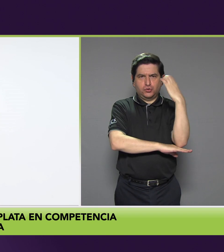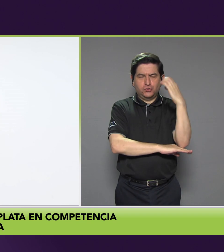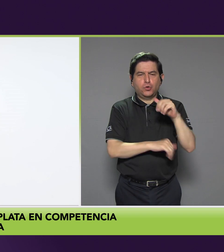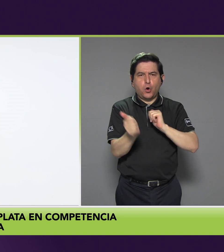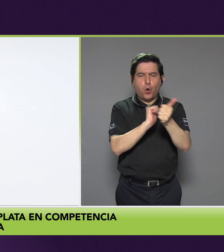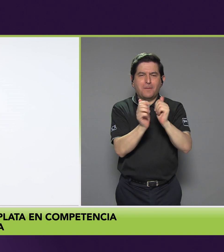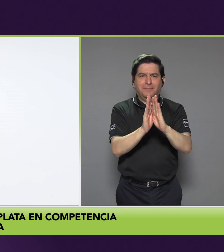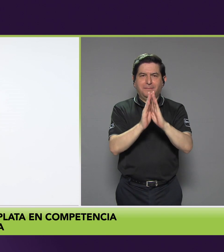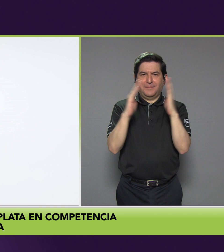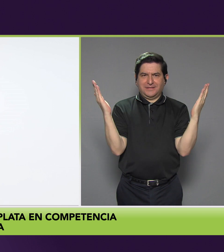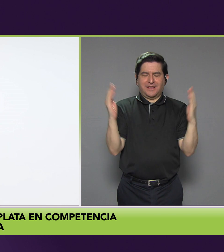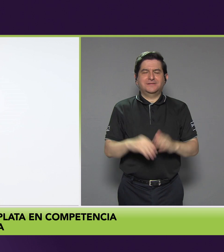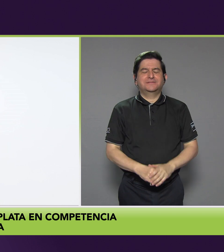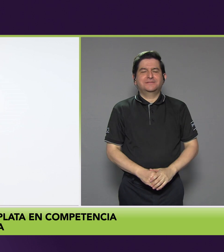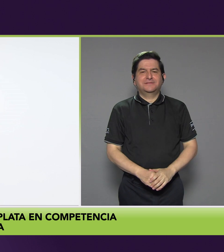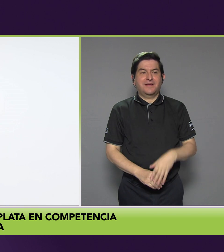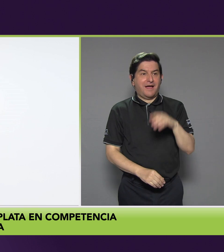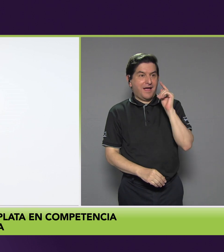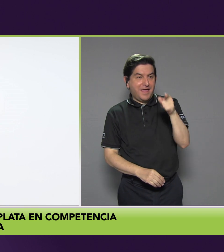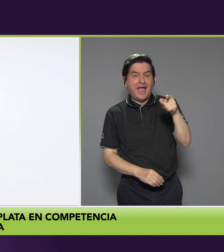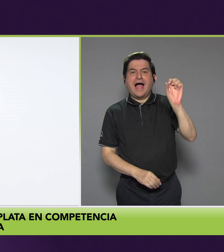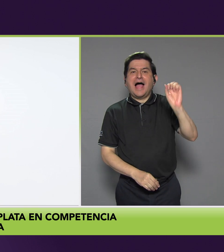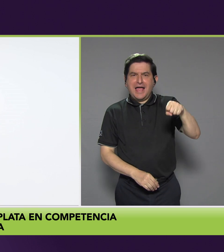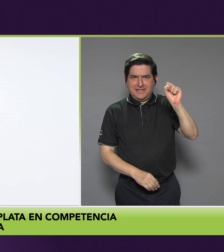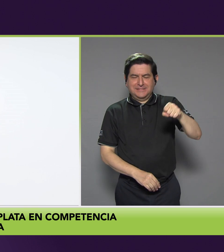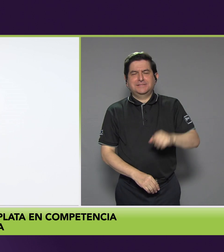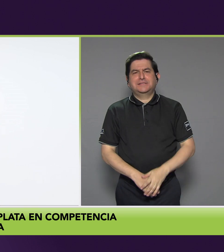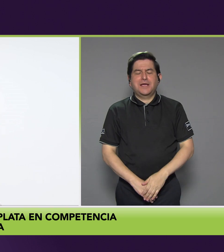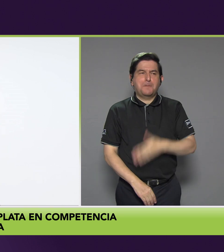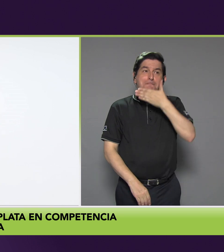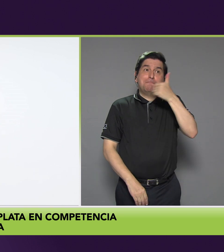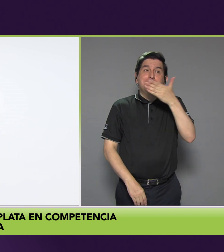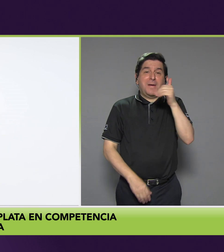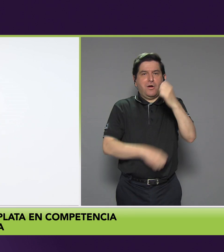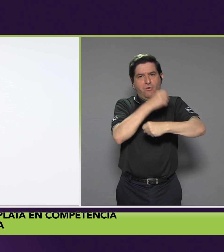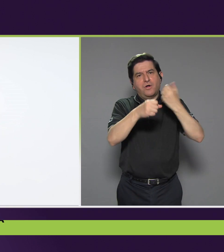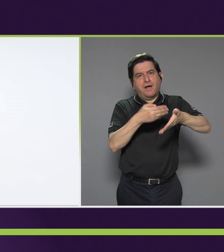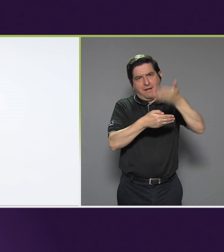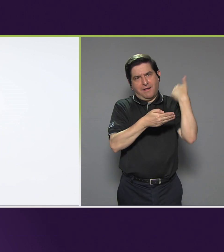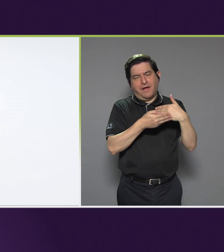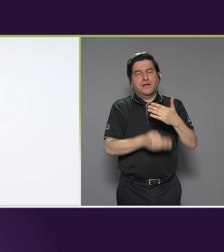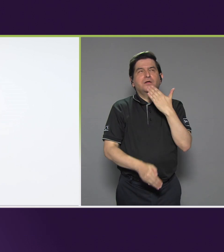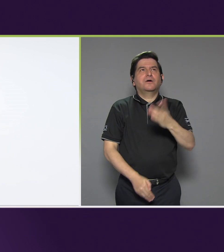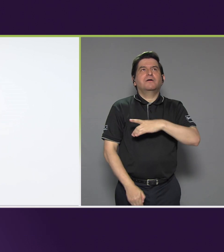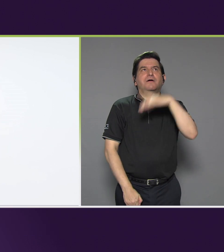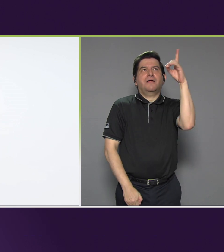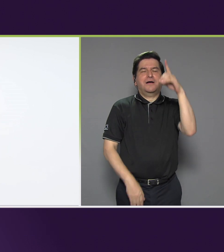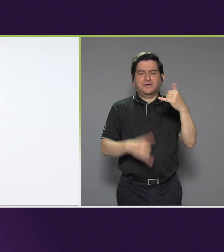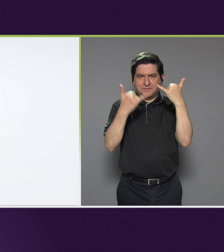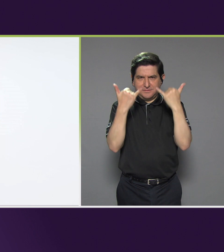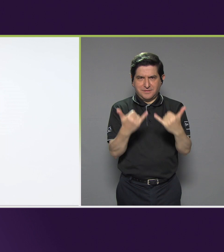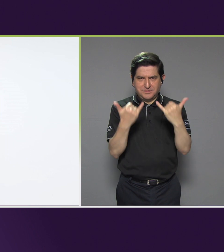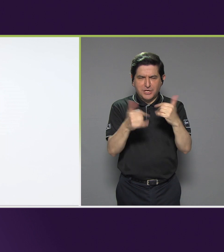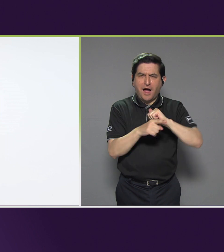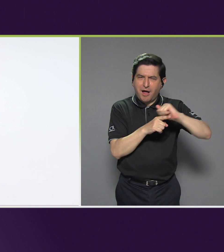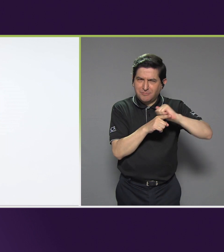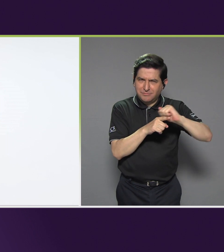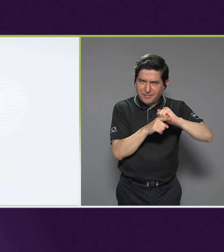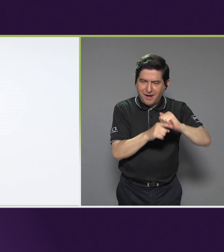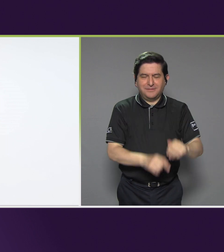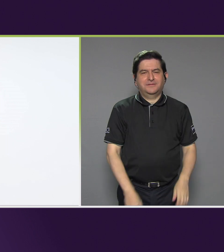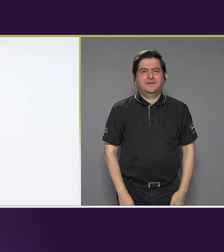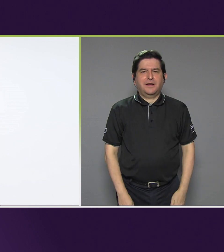abierto, un Nilo, y ahí sí me fue mucho mejor que el año pasado, gracias a Dios. Ya como hemos practicado